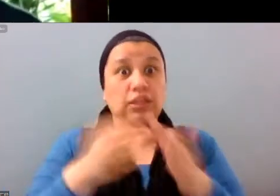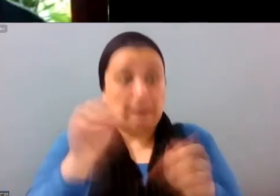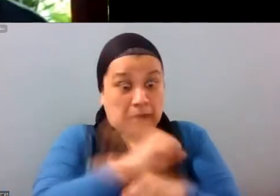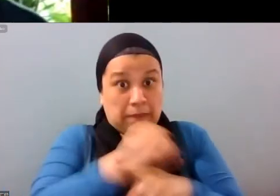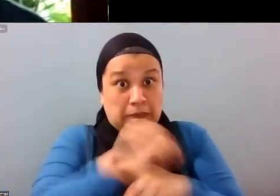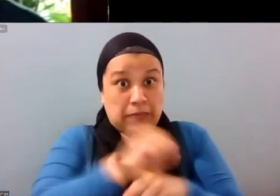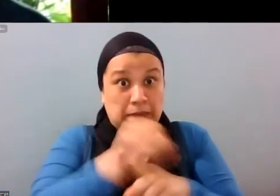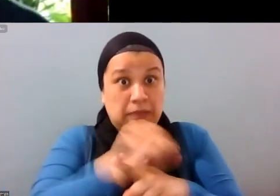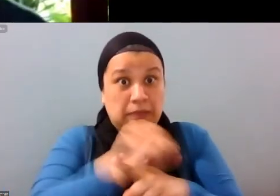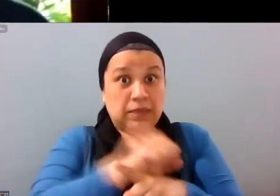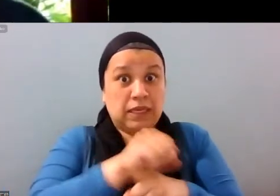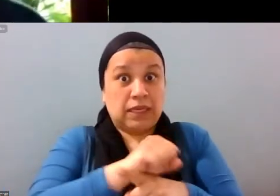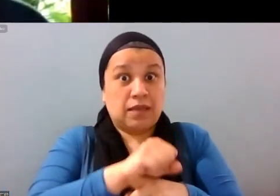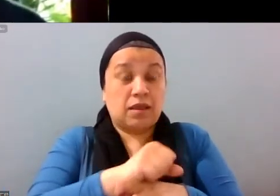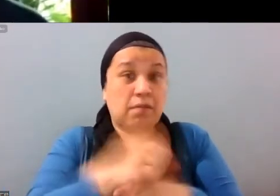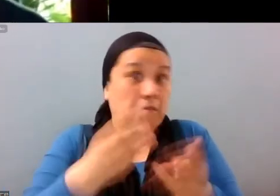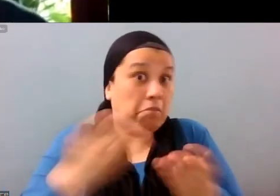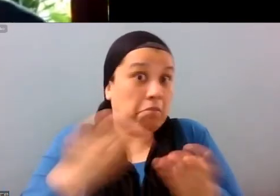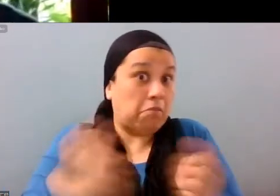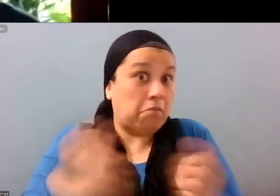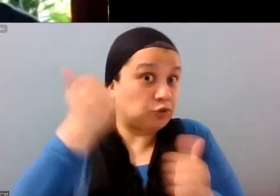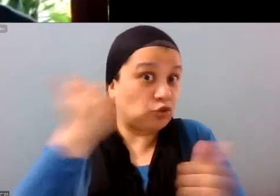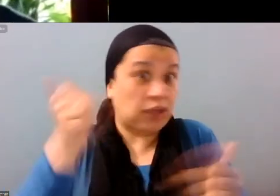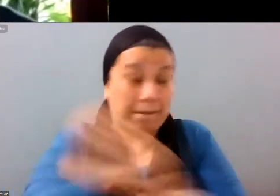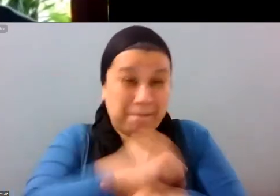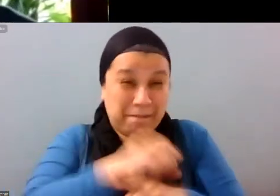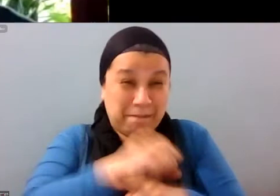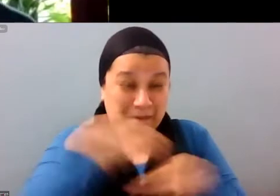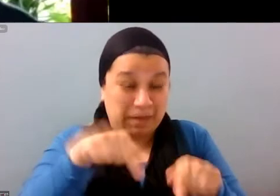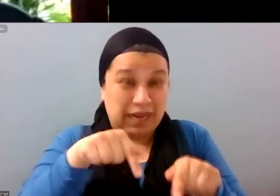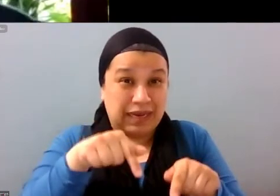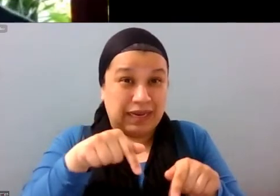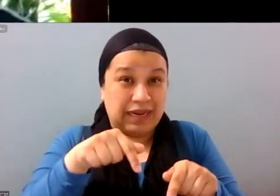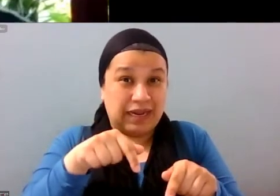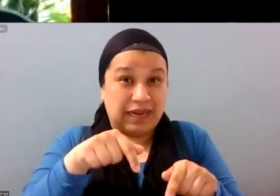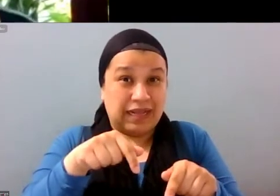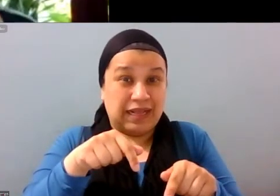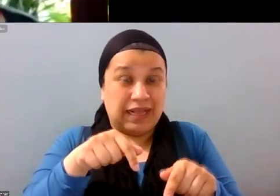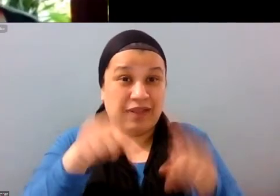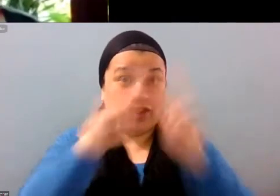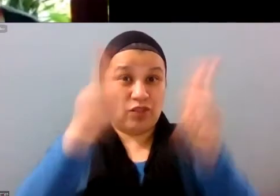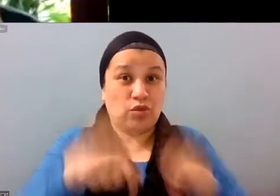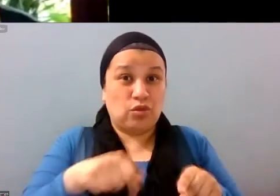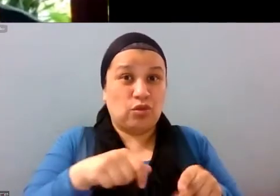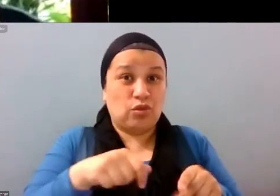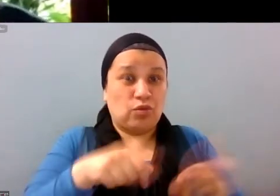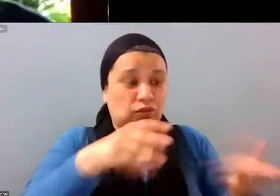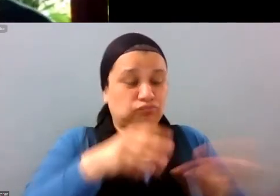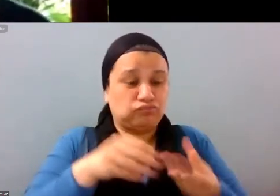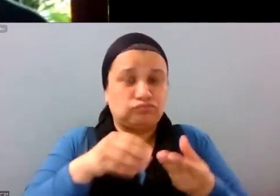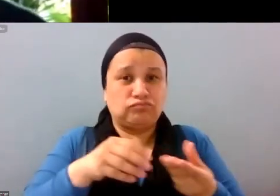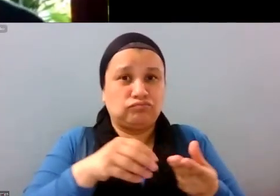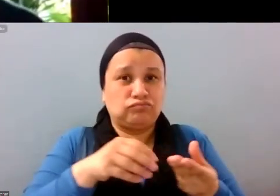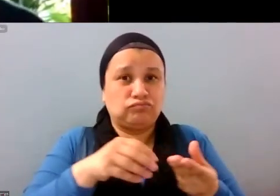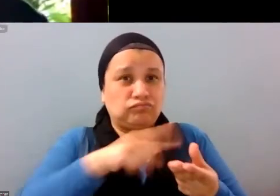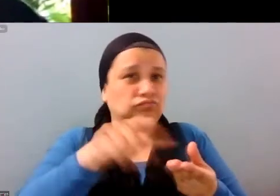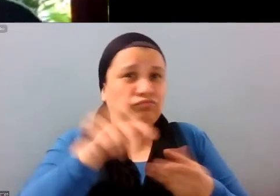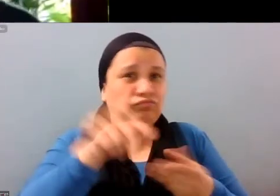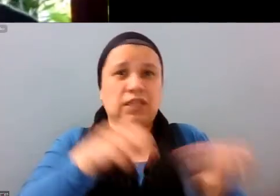o la gran mayoría de prácticas que se hacían a nivel virtual y lo pasaron a un medio digital sencillamente